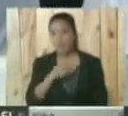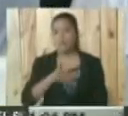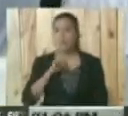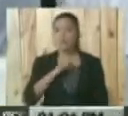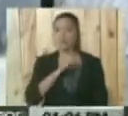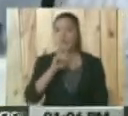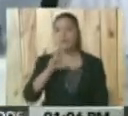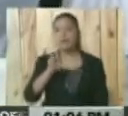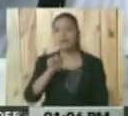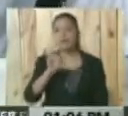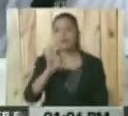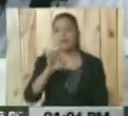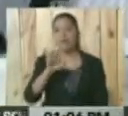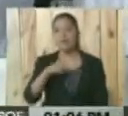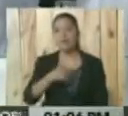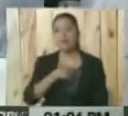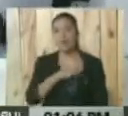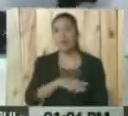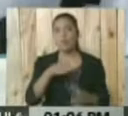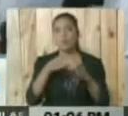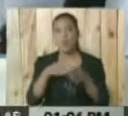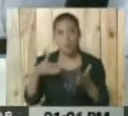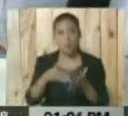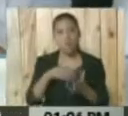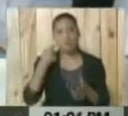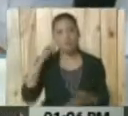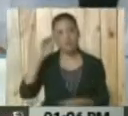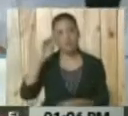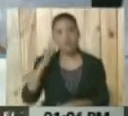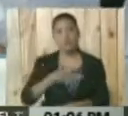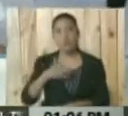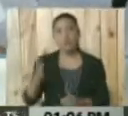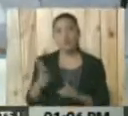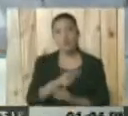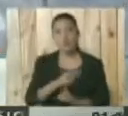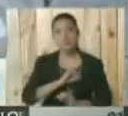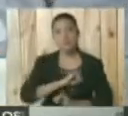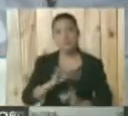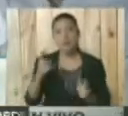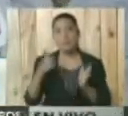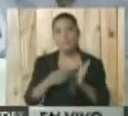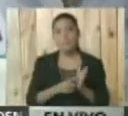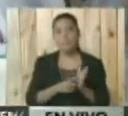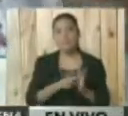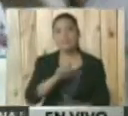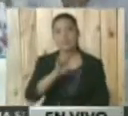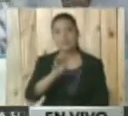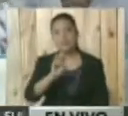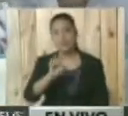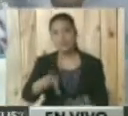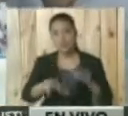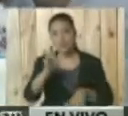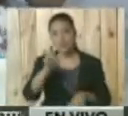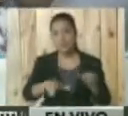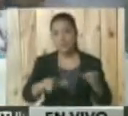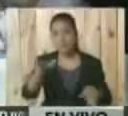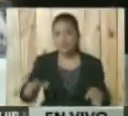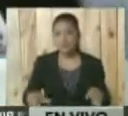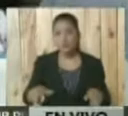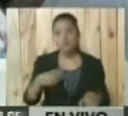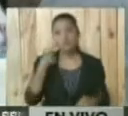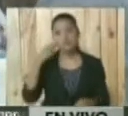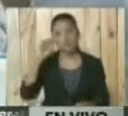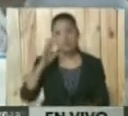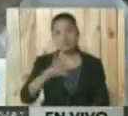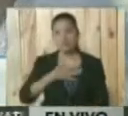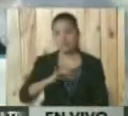Rafael Domínguez, yo soy parte del Comité de Víctimas contra el Fraude. Nosotros logramos identificar 1.113 personas que, como yo, fueron víctimas de usurpación